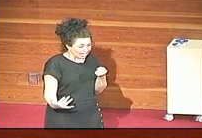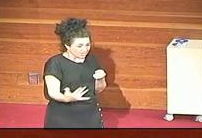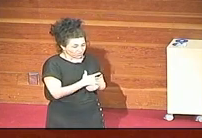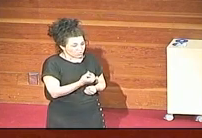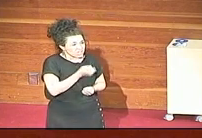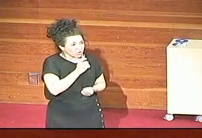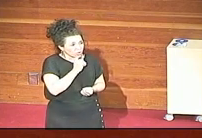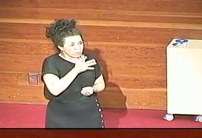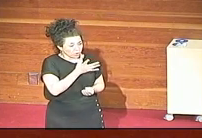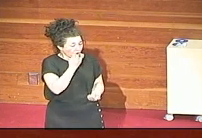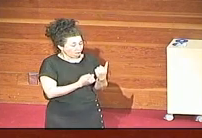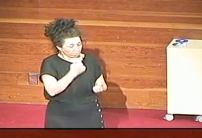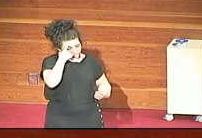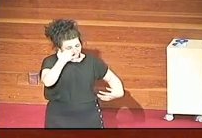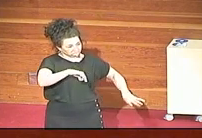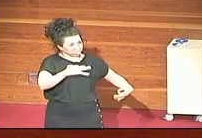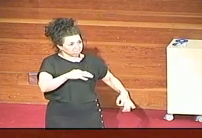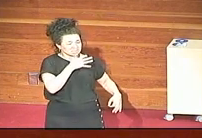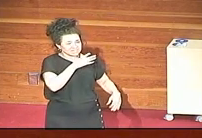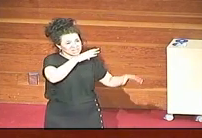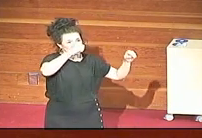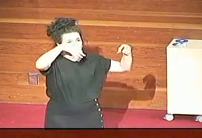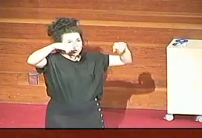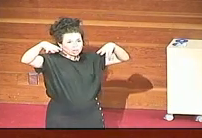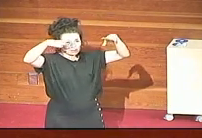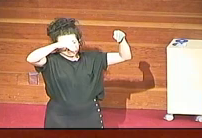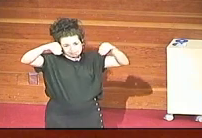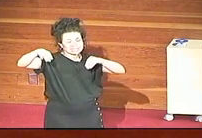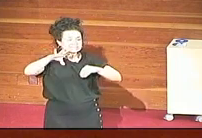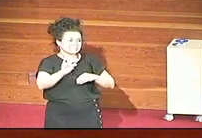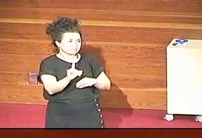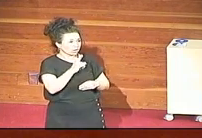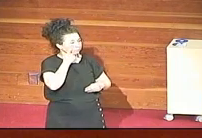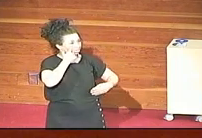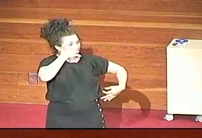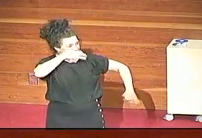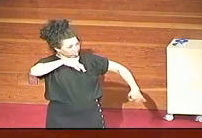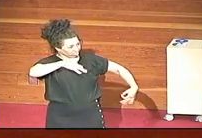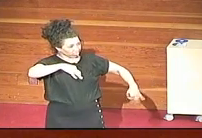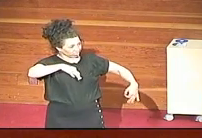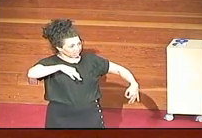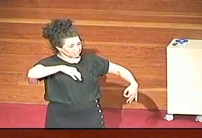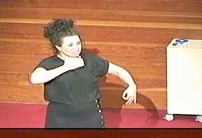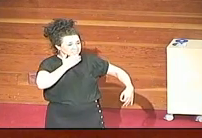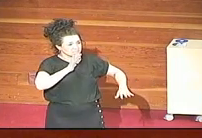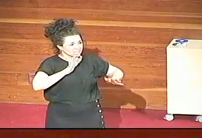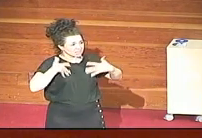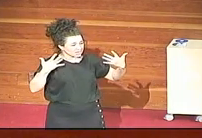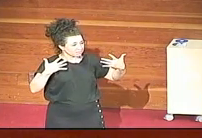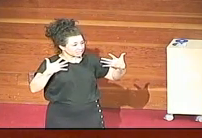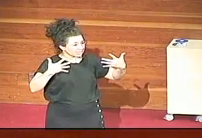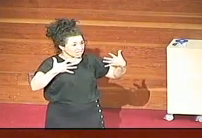al final si vale apagamos las luces pero no nos damos cuenta de qué de que si de repente no hay luz para